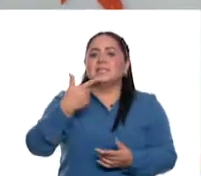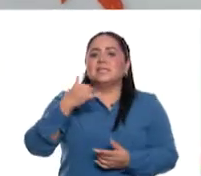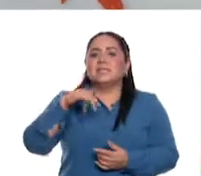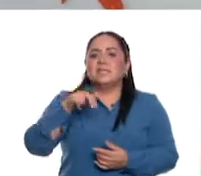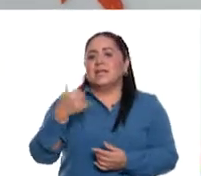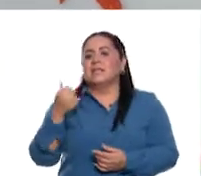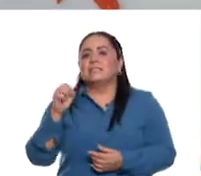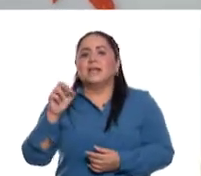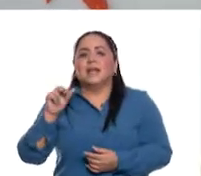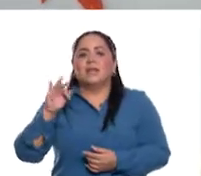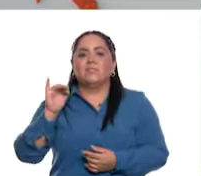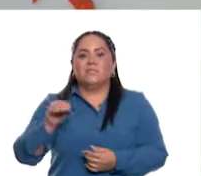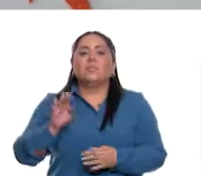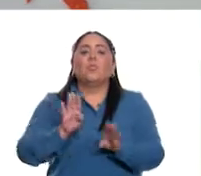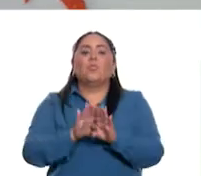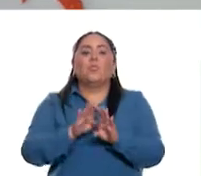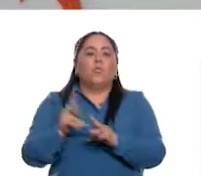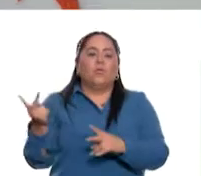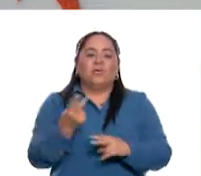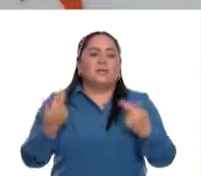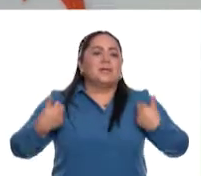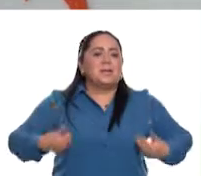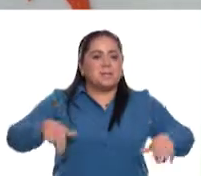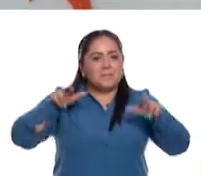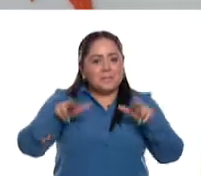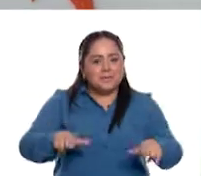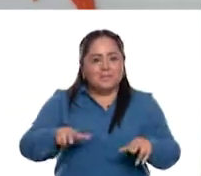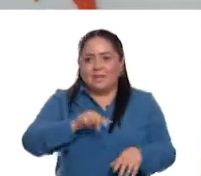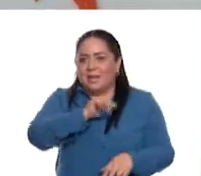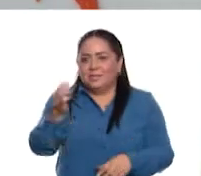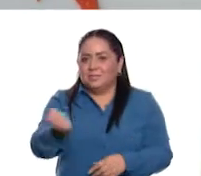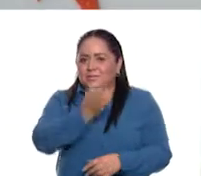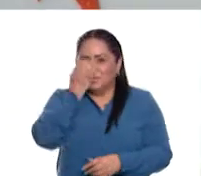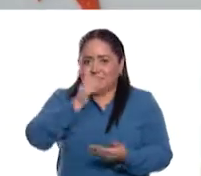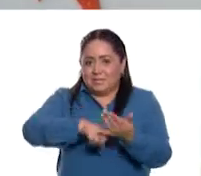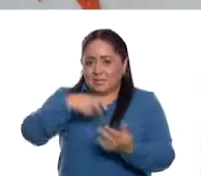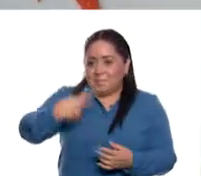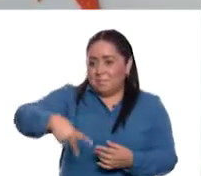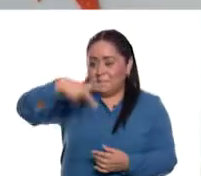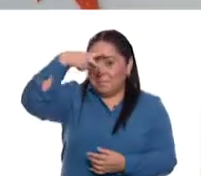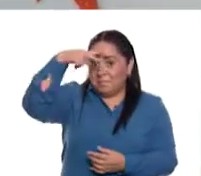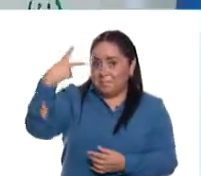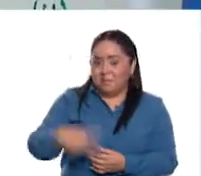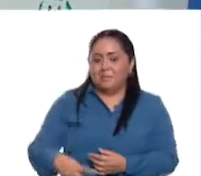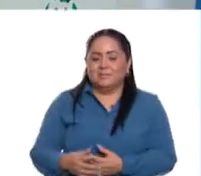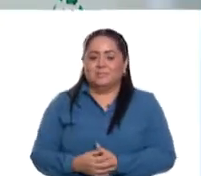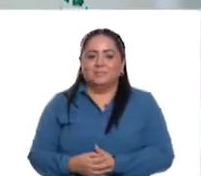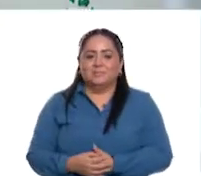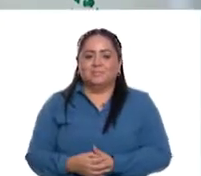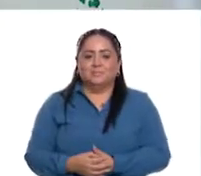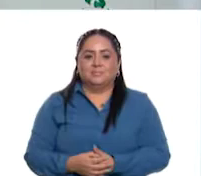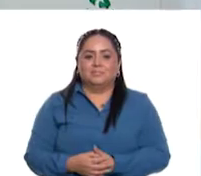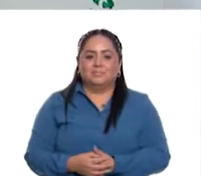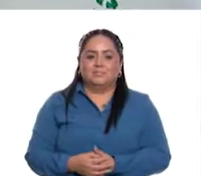a Serafín en representación de todos nuestros estudiantes de México.